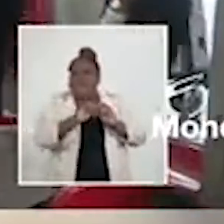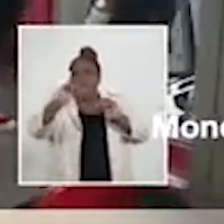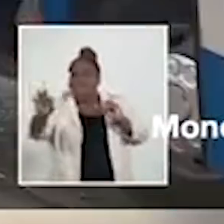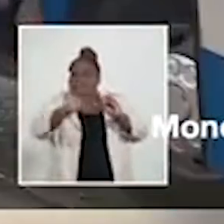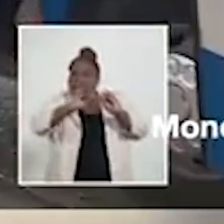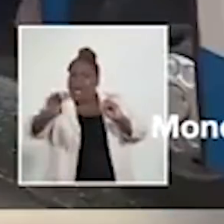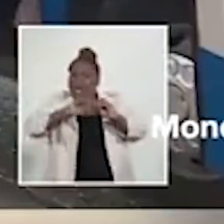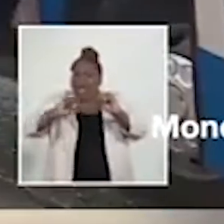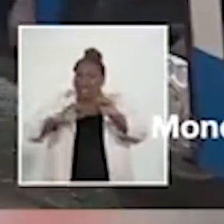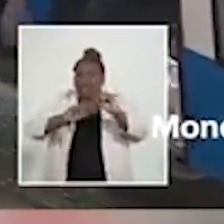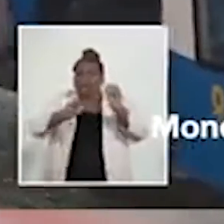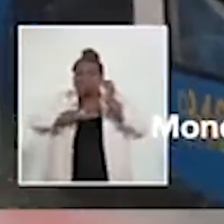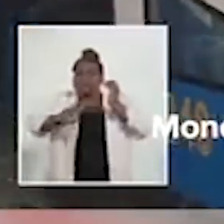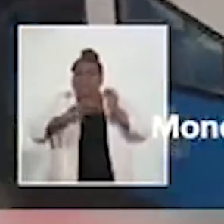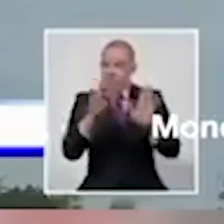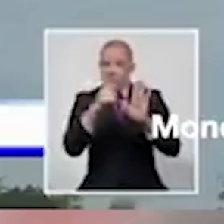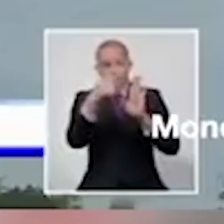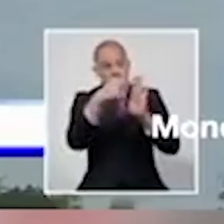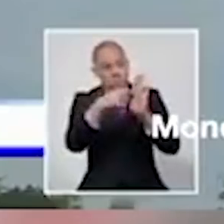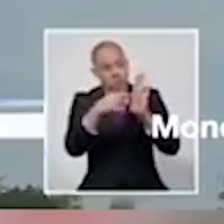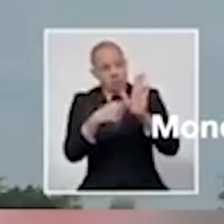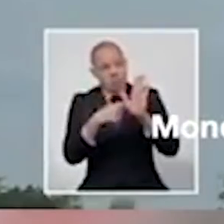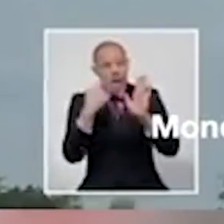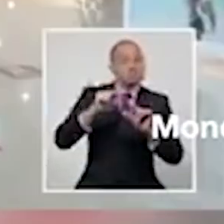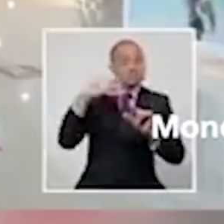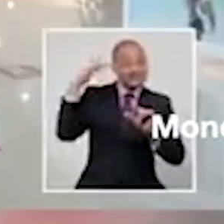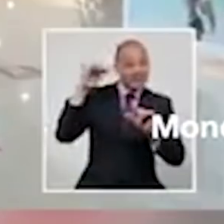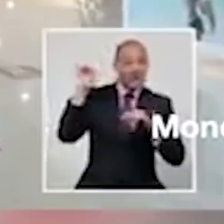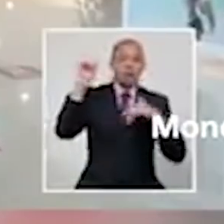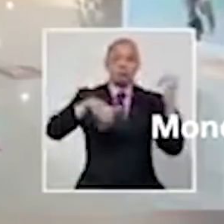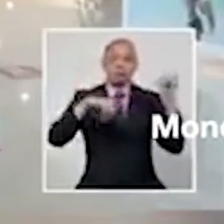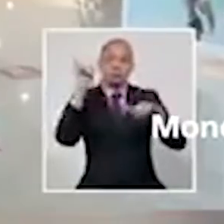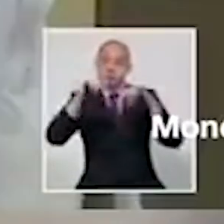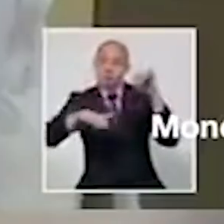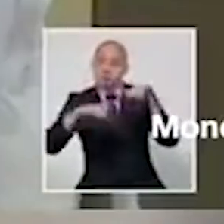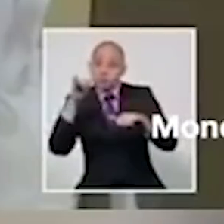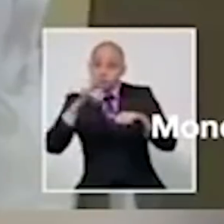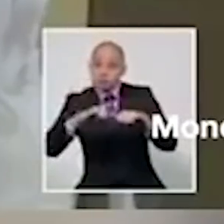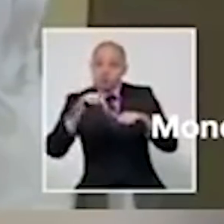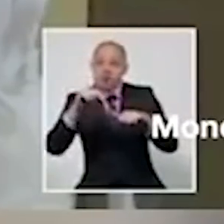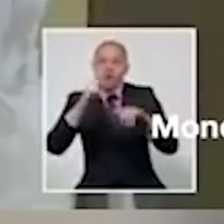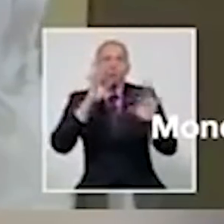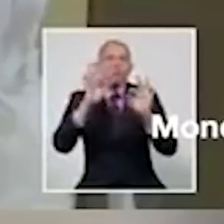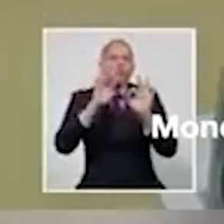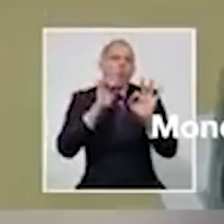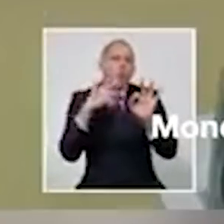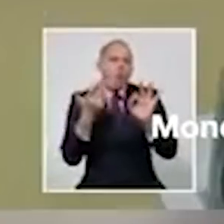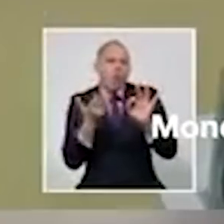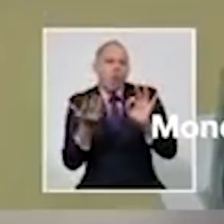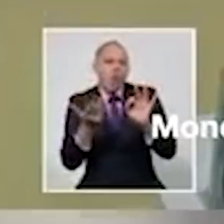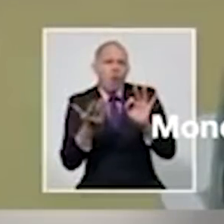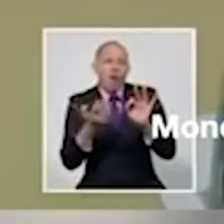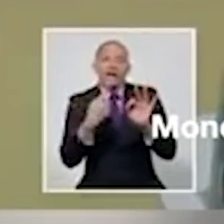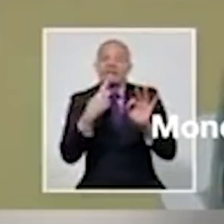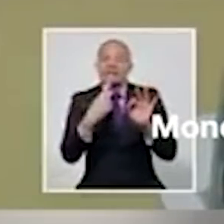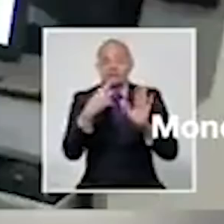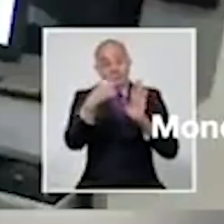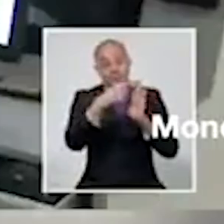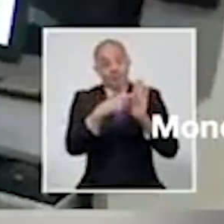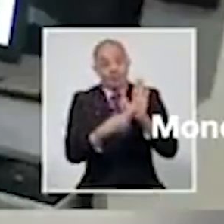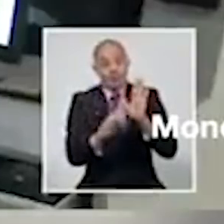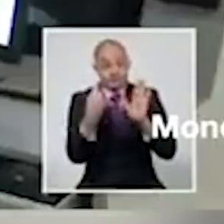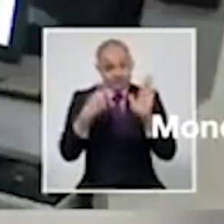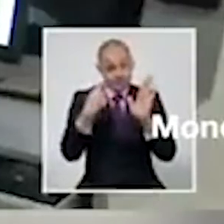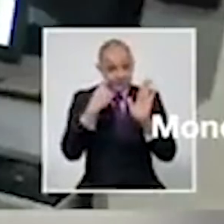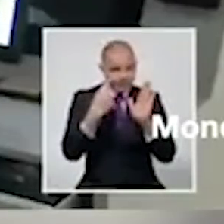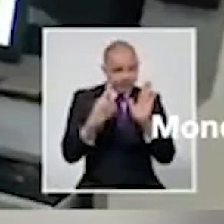en relación con el cubano, porque por ejemplo, ya luego de poseer el resultado del test a las 24 horas, pueden disfrutar